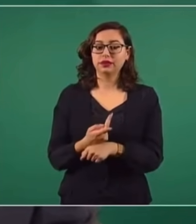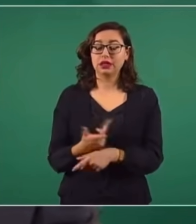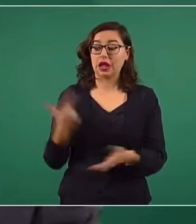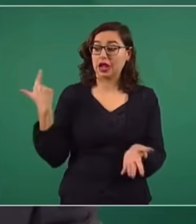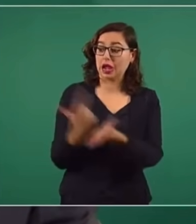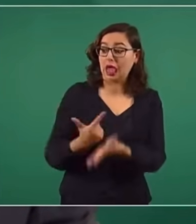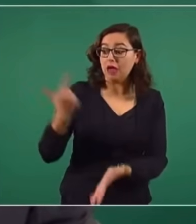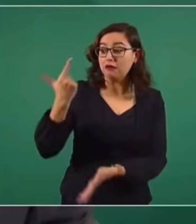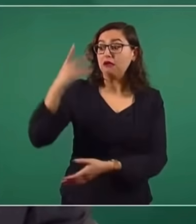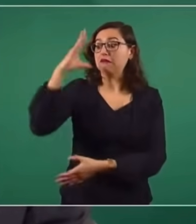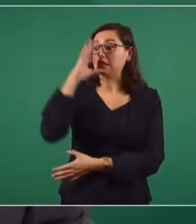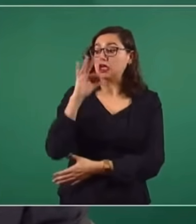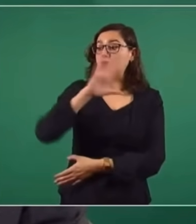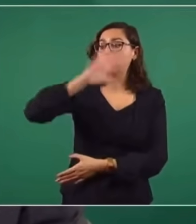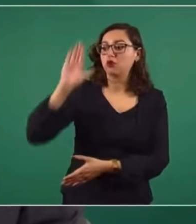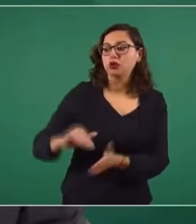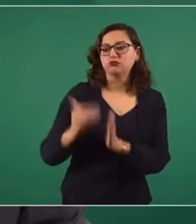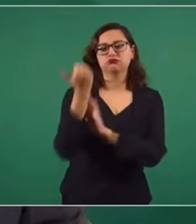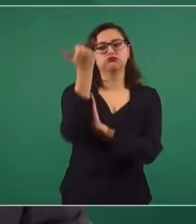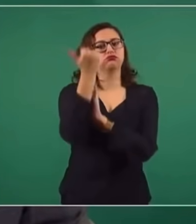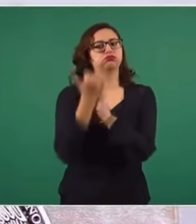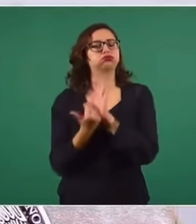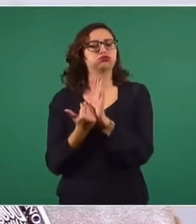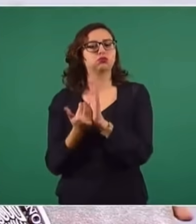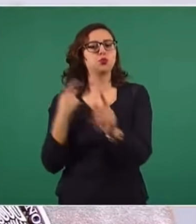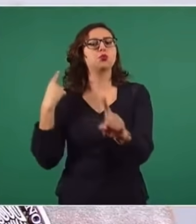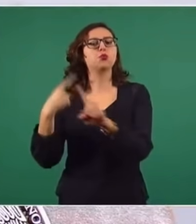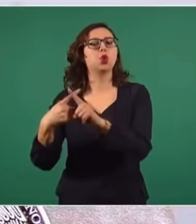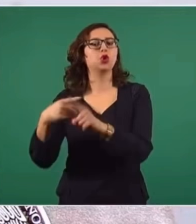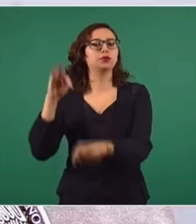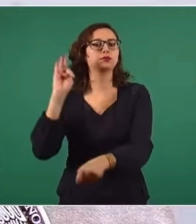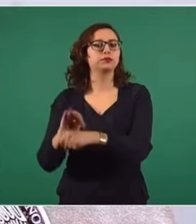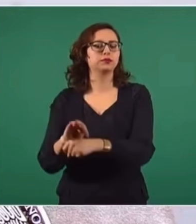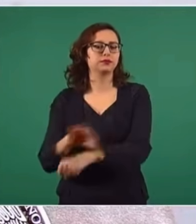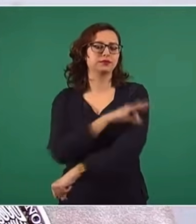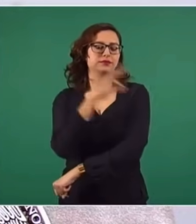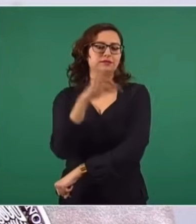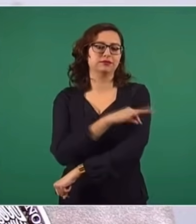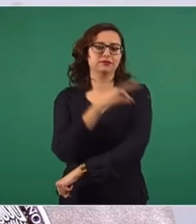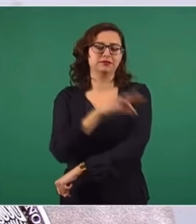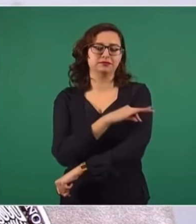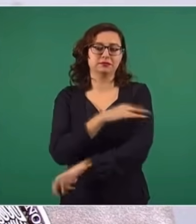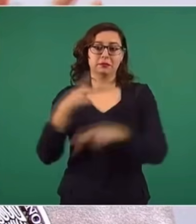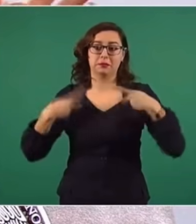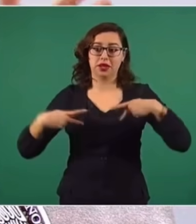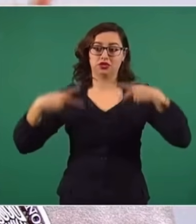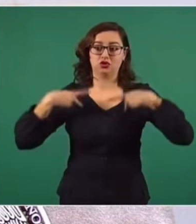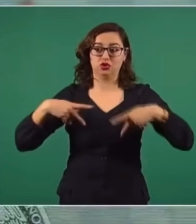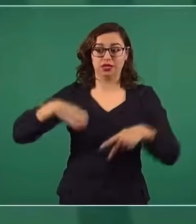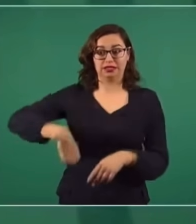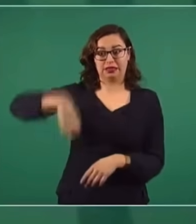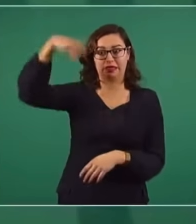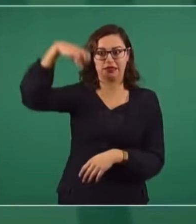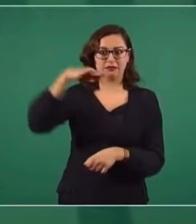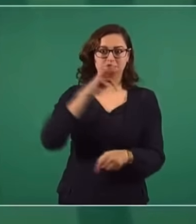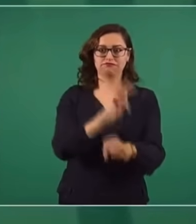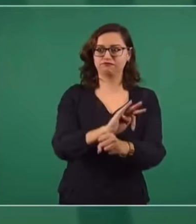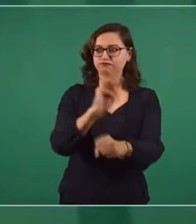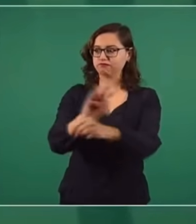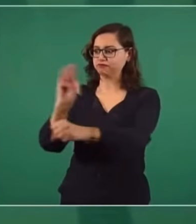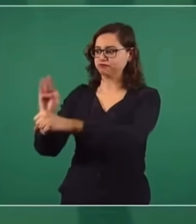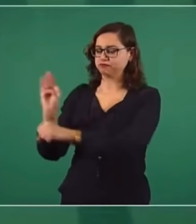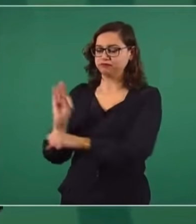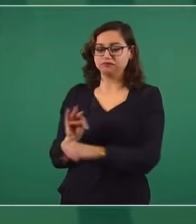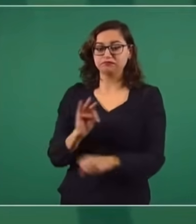redujeron como producto de la vacunación y una amplia cobertura en las personas de mayor riesgo. Usted